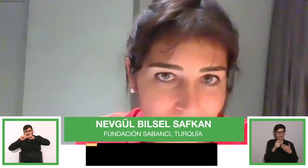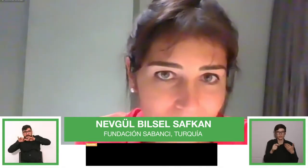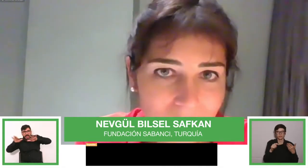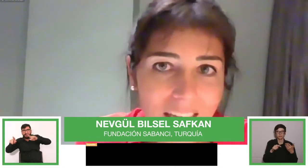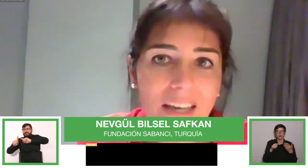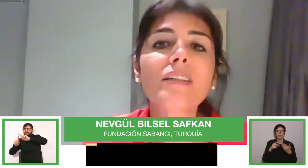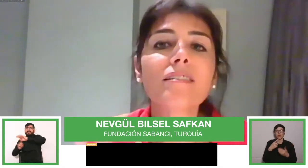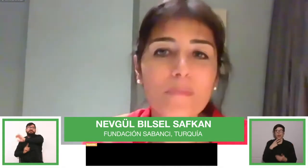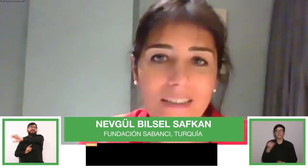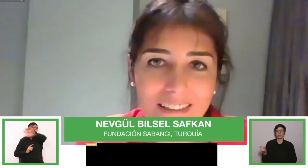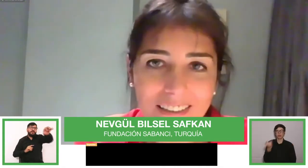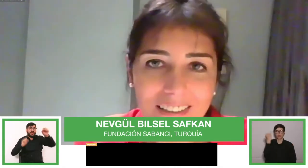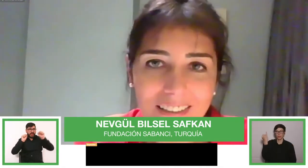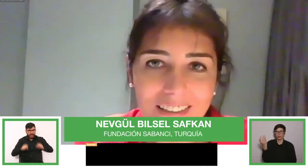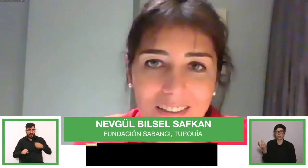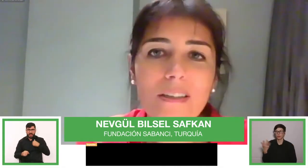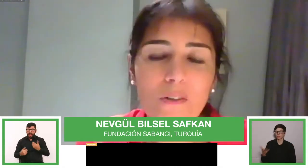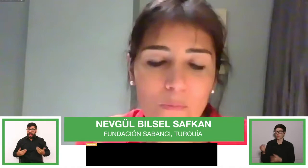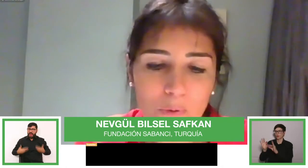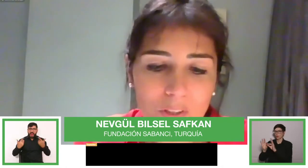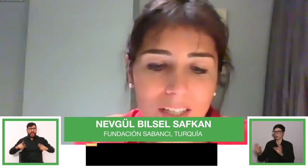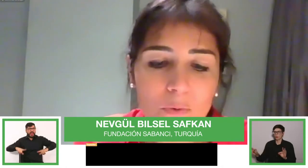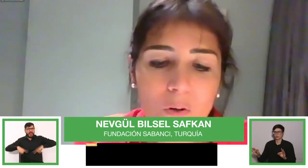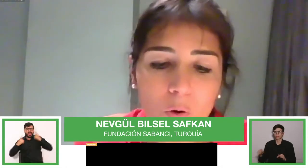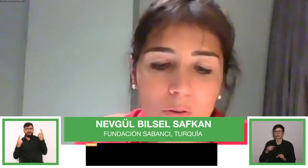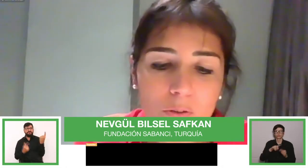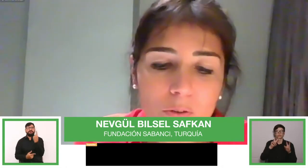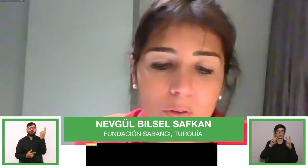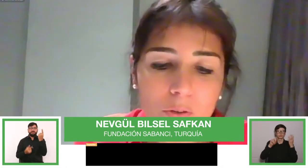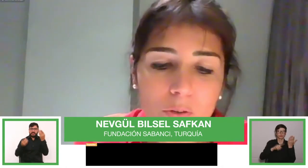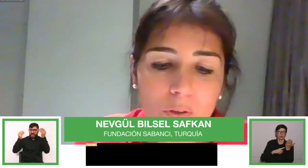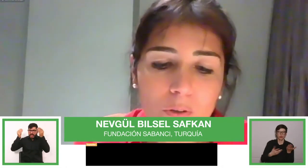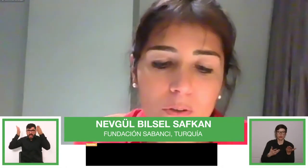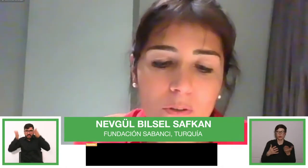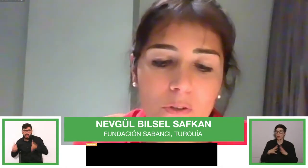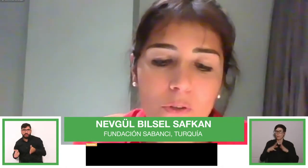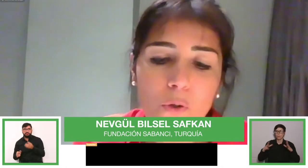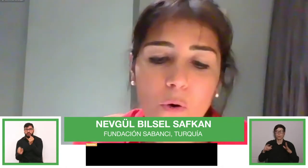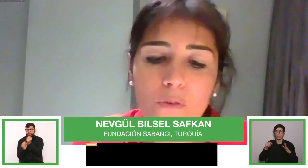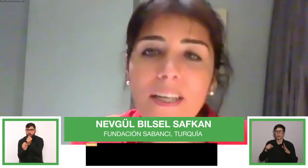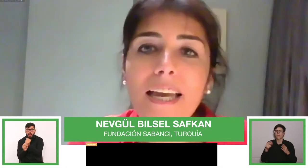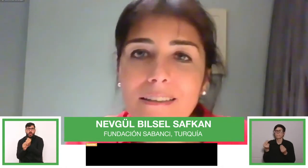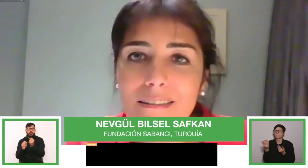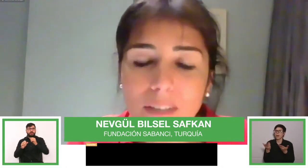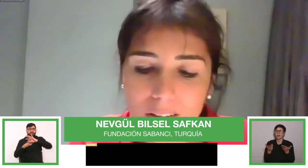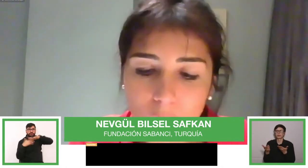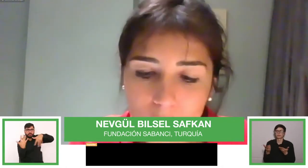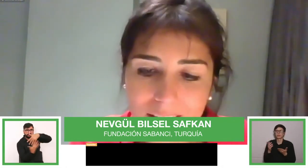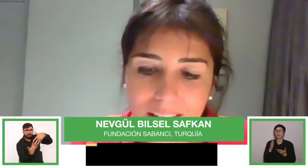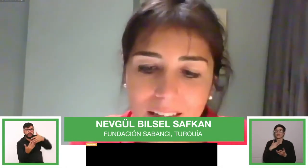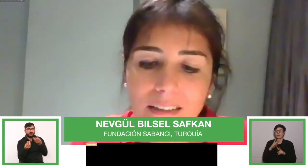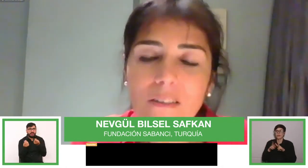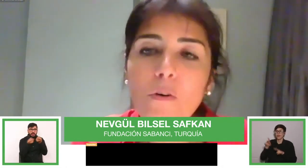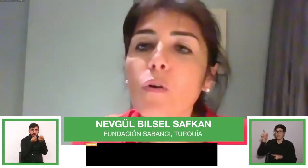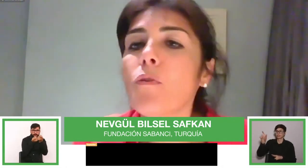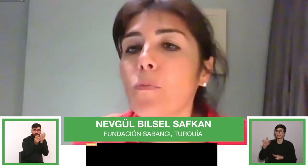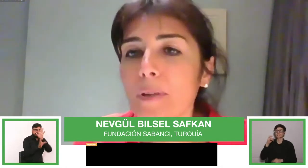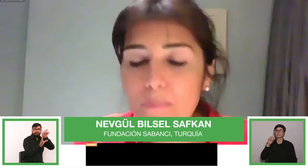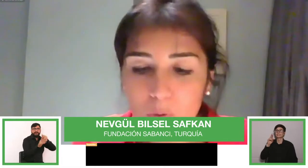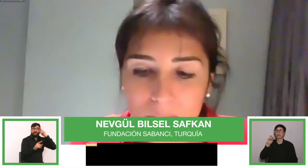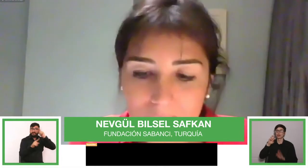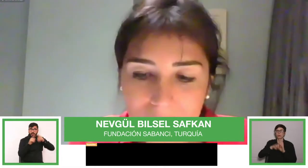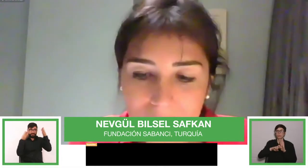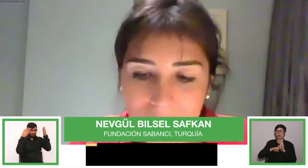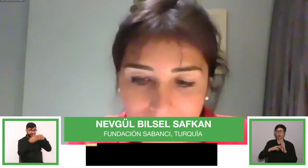la tecnología. Y muy parecido a lo que hace Zero Project, también mostramos nuevas tecnologías